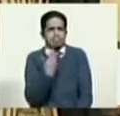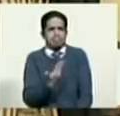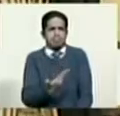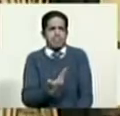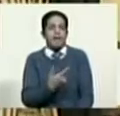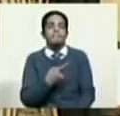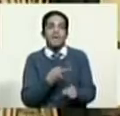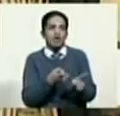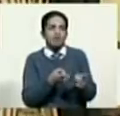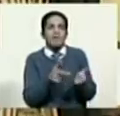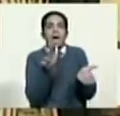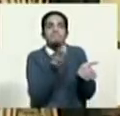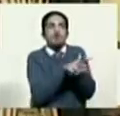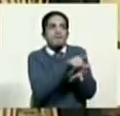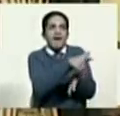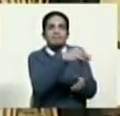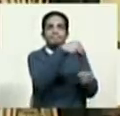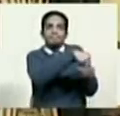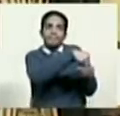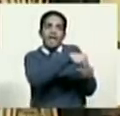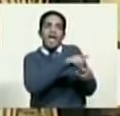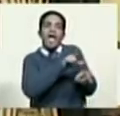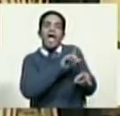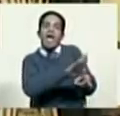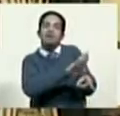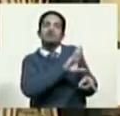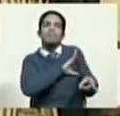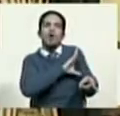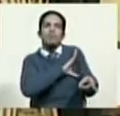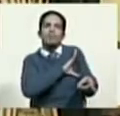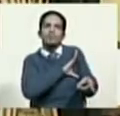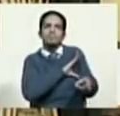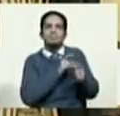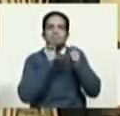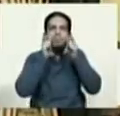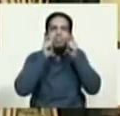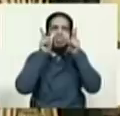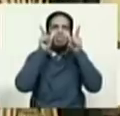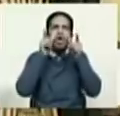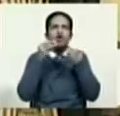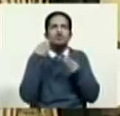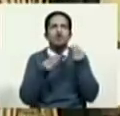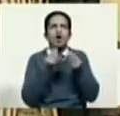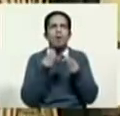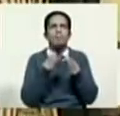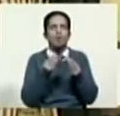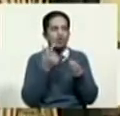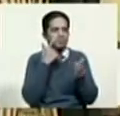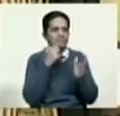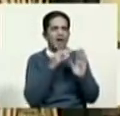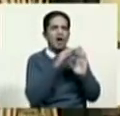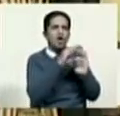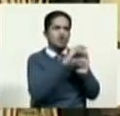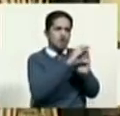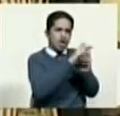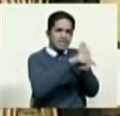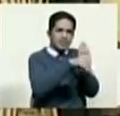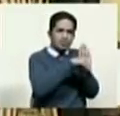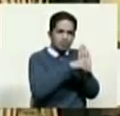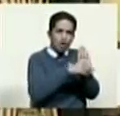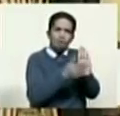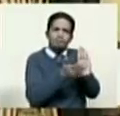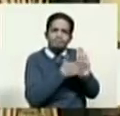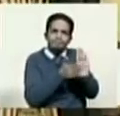internamente. Es impresionante cómo sustituyen la Constitución de la República